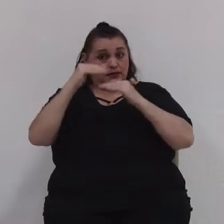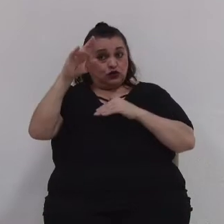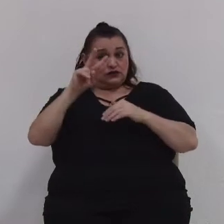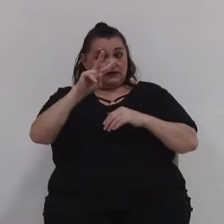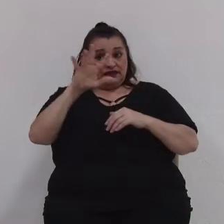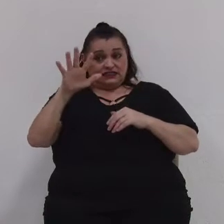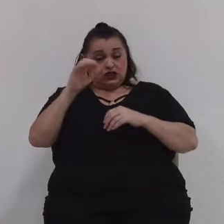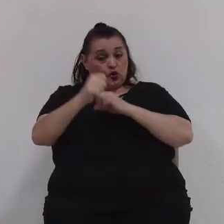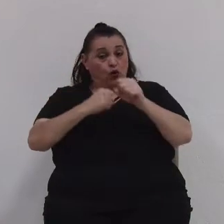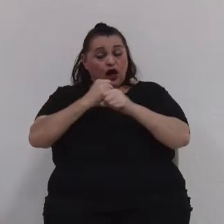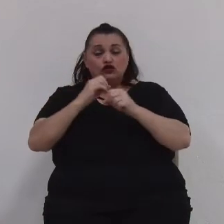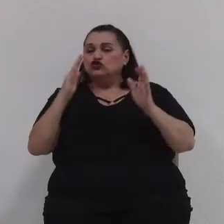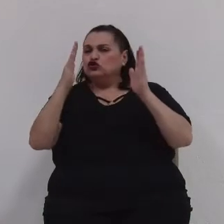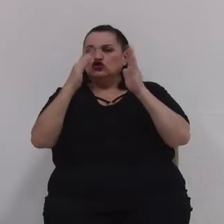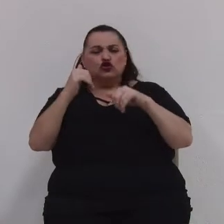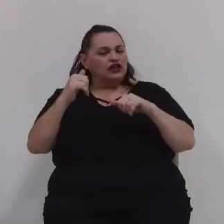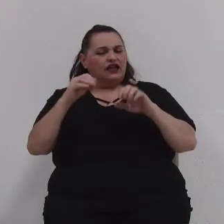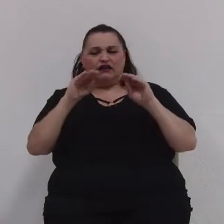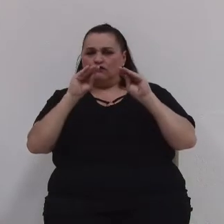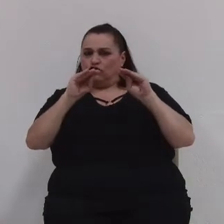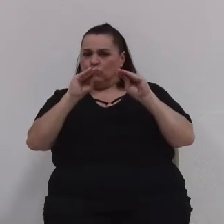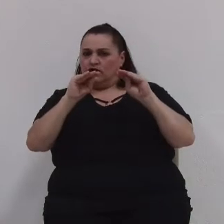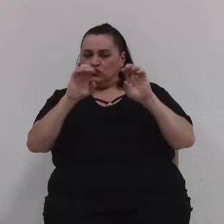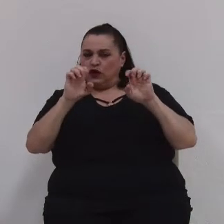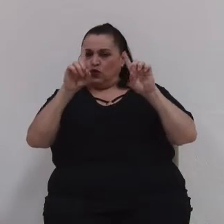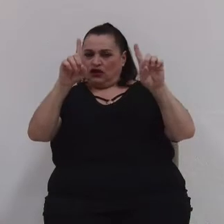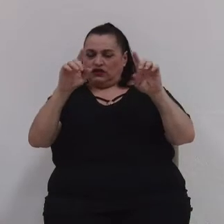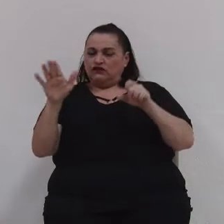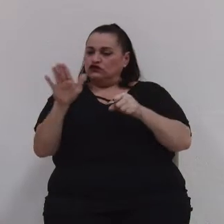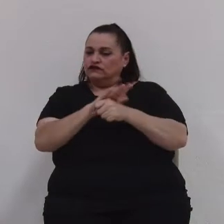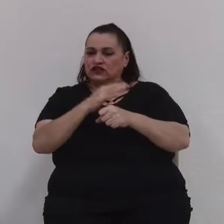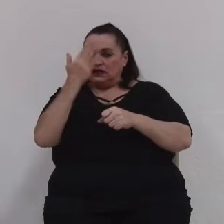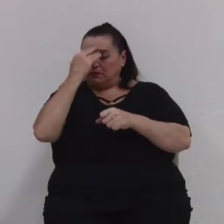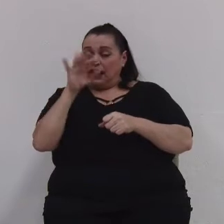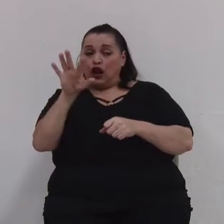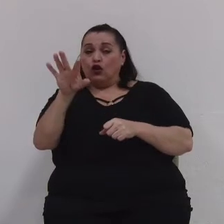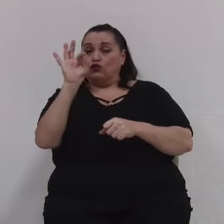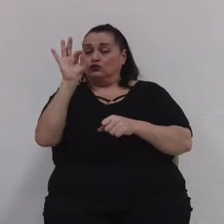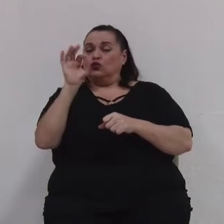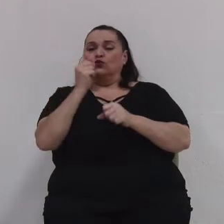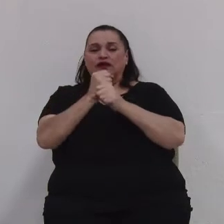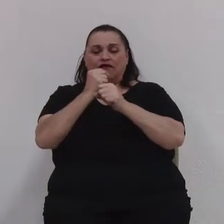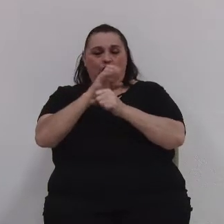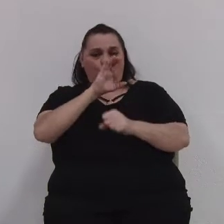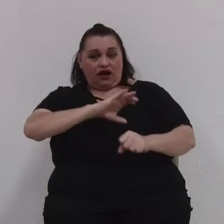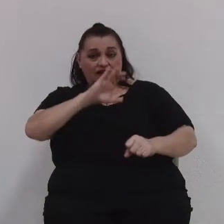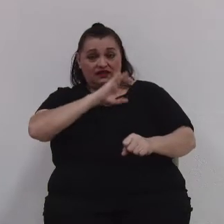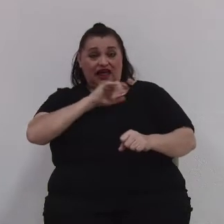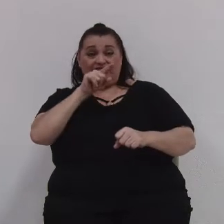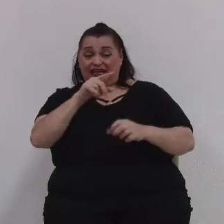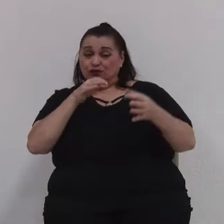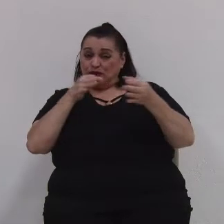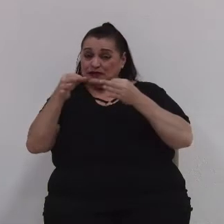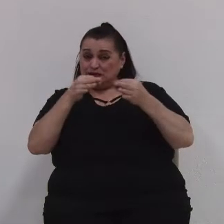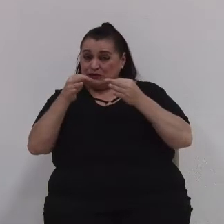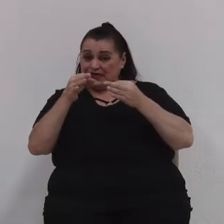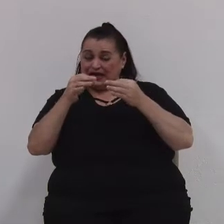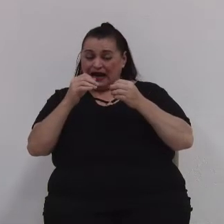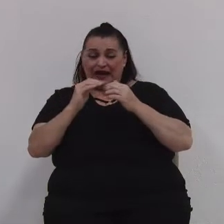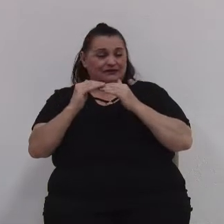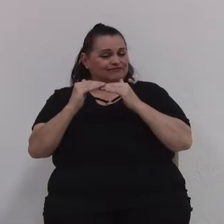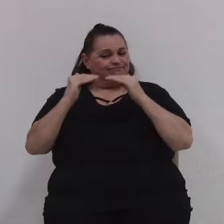años no tienen formación educativa suficiente para conseguir un trabajo de calidad. Esto explica en parte la gran